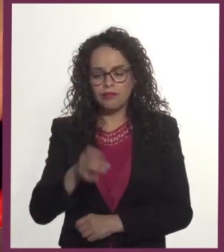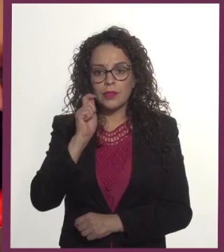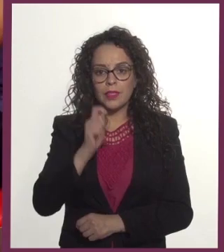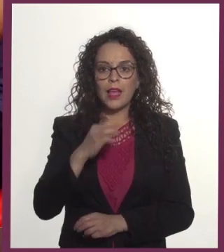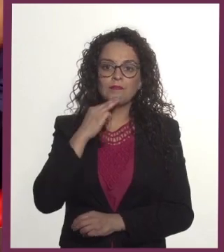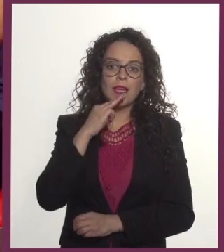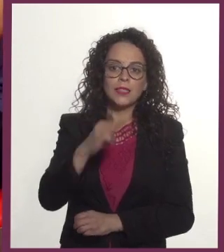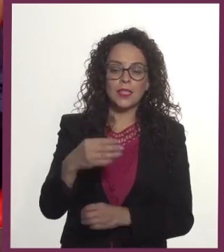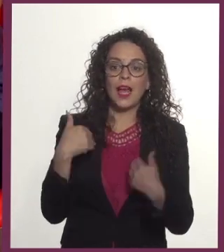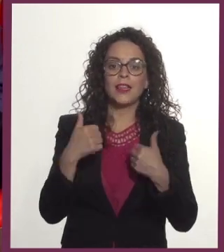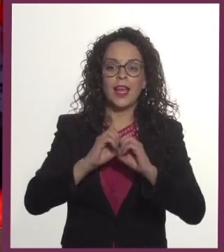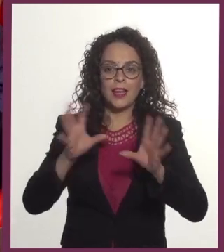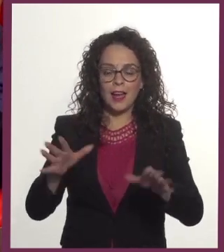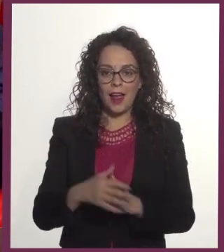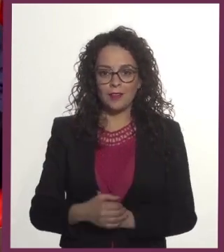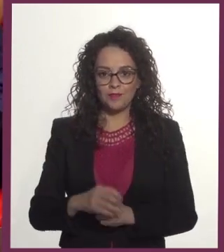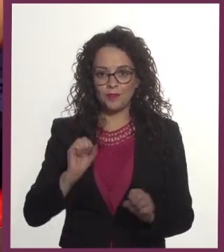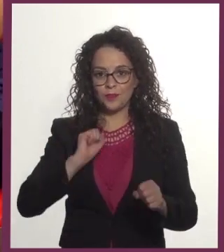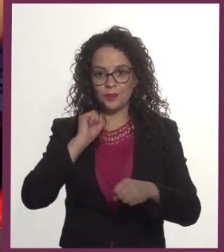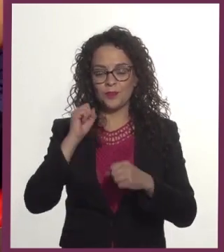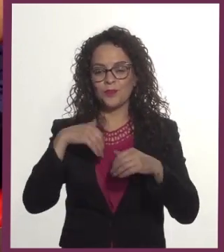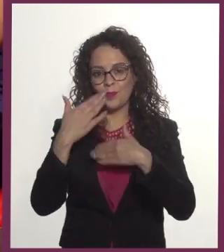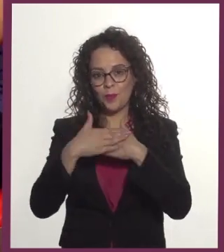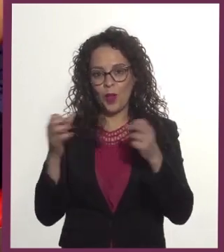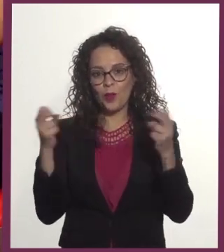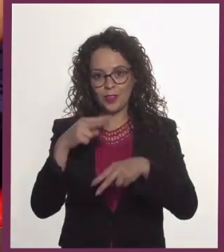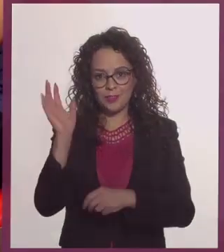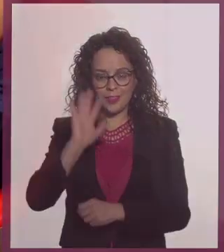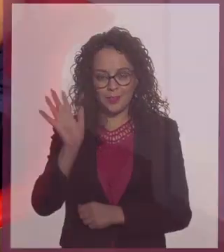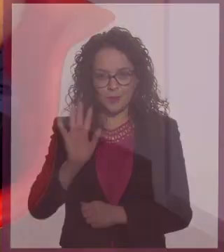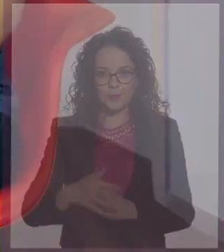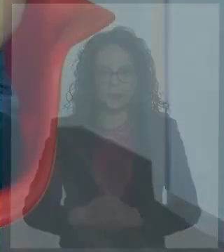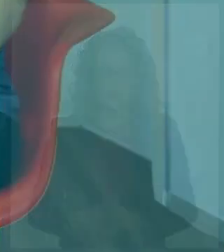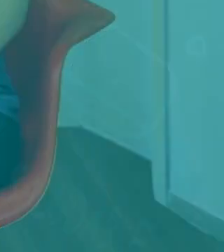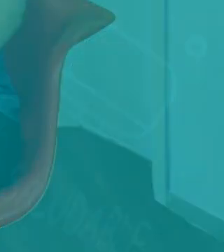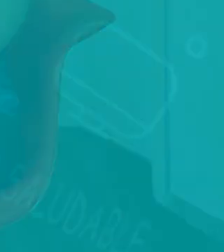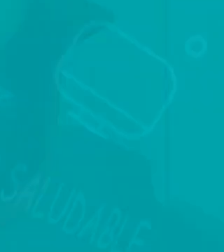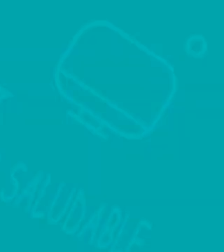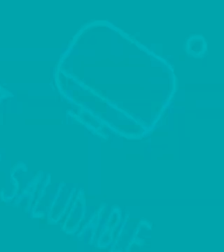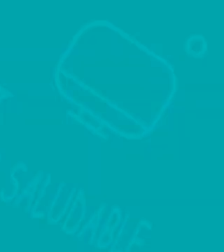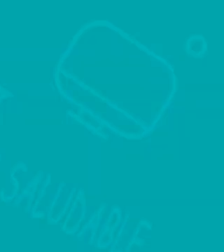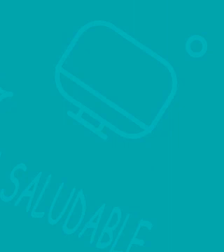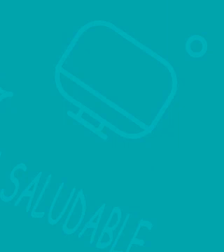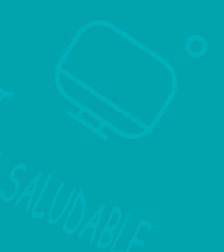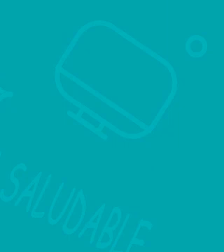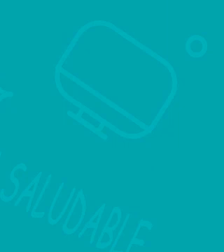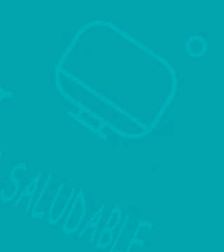mensaje. Nos vemos y nos escuchamos pronto. ¡Bye!